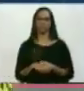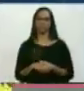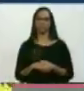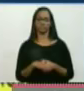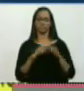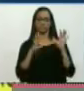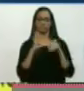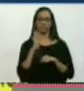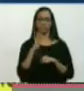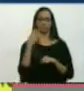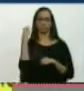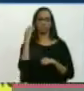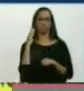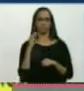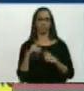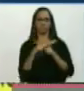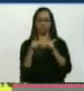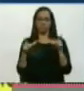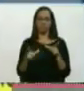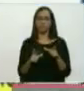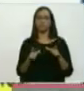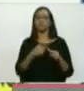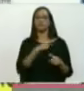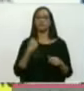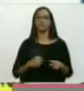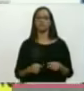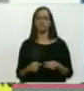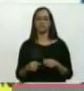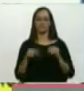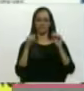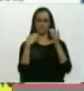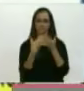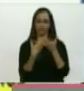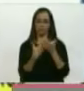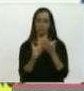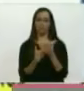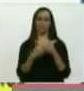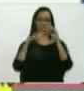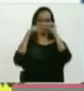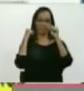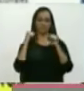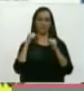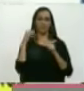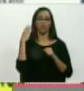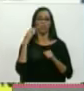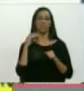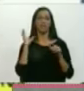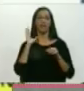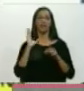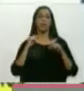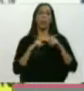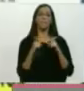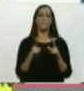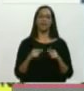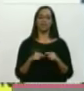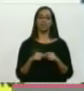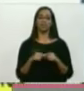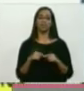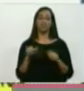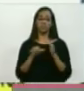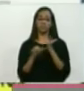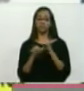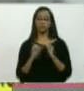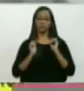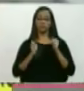14 colombianos que están en la zona de aislamiento de China recibieron esta propuesta de la embajada colombiana en ese país para salir de Wuhan, el lugar donde surgió